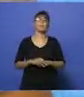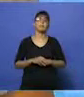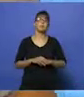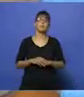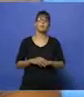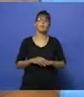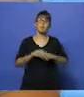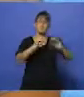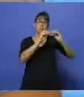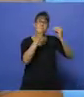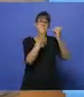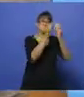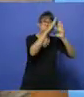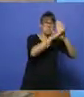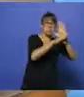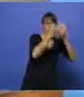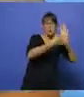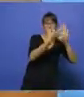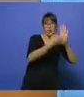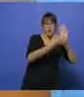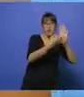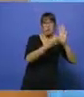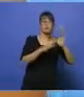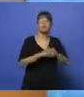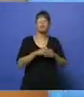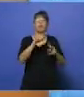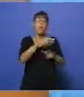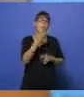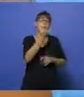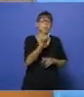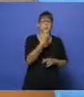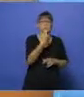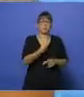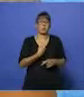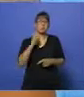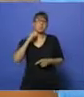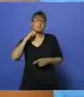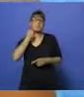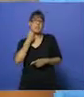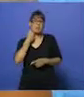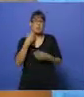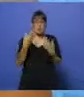muy buenos. En cuanto a seguridad, como planteaste, el pueblo por primera vez en su historia